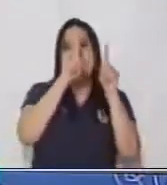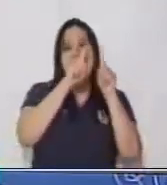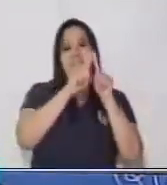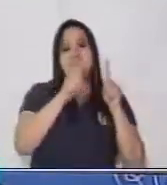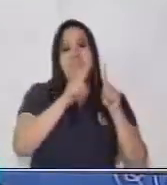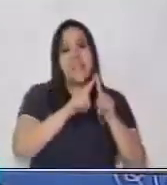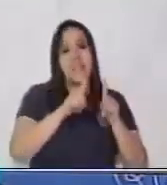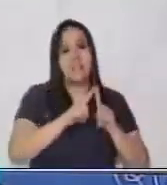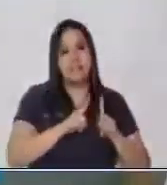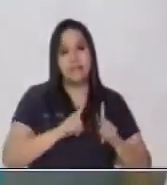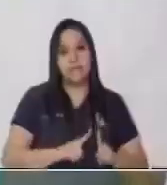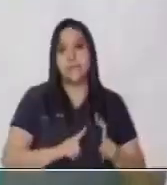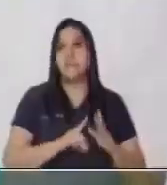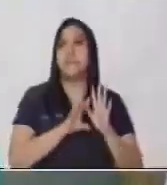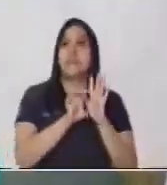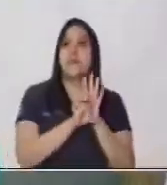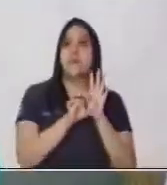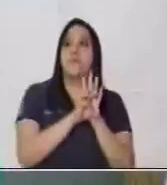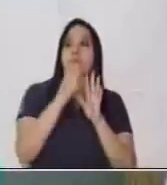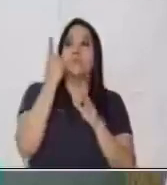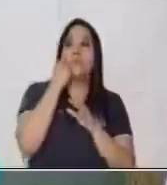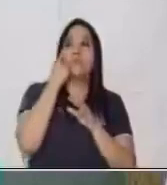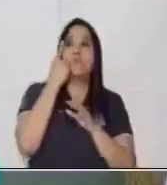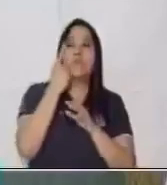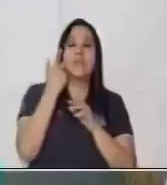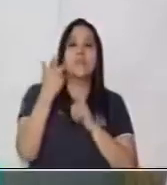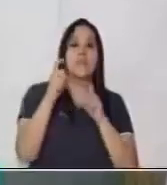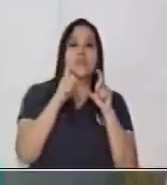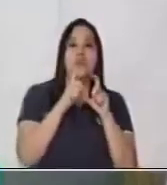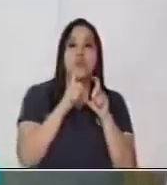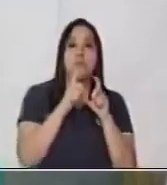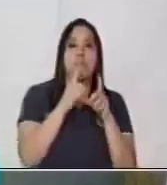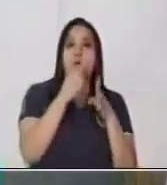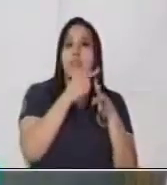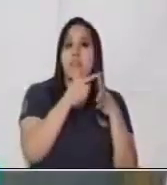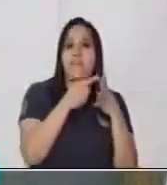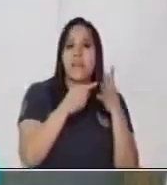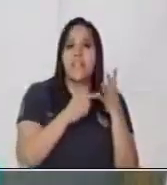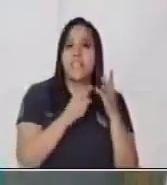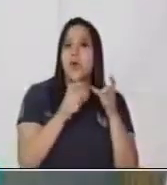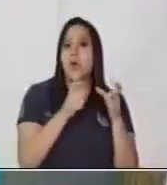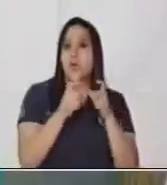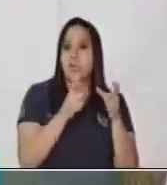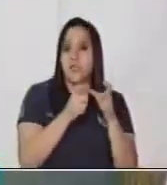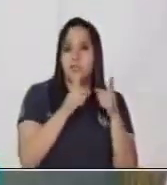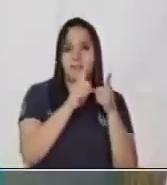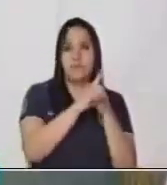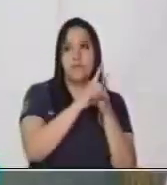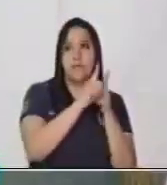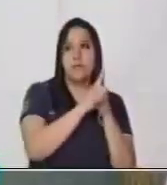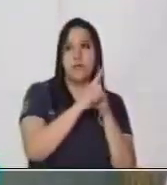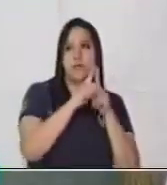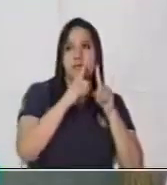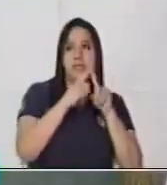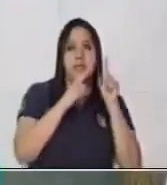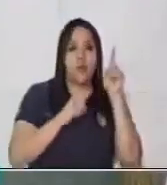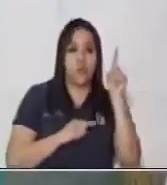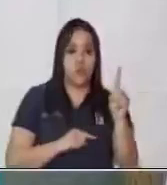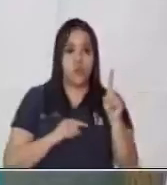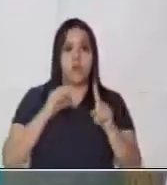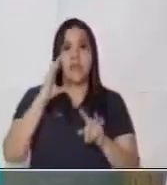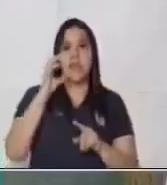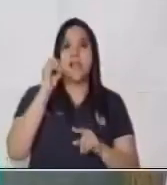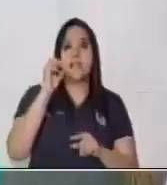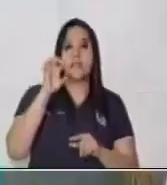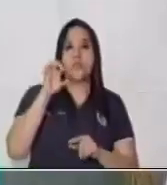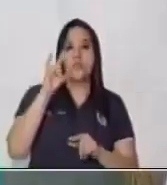conjunciones y las veremos clases de coordinación. Veamos, Tenemos las conjunciones